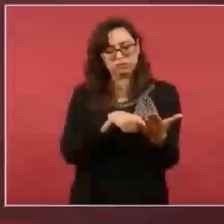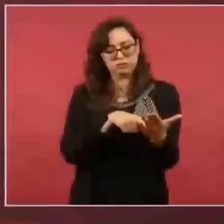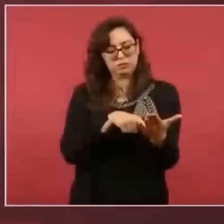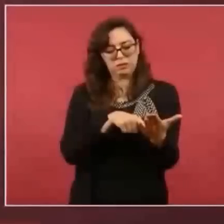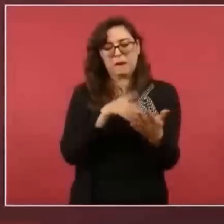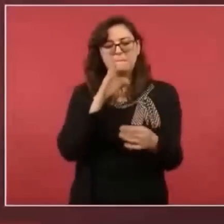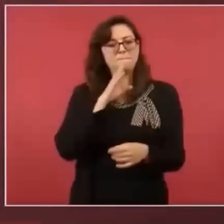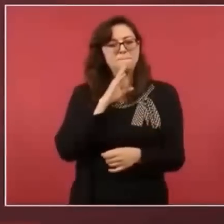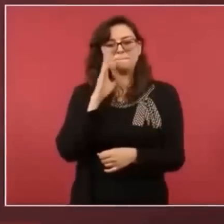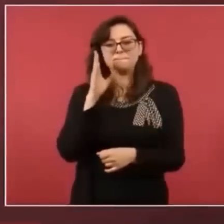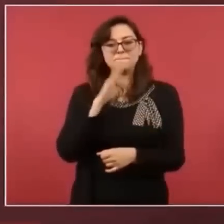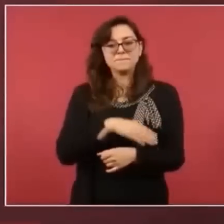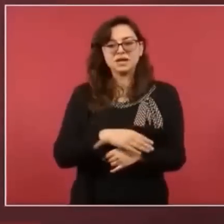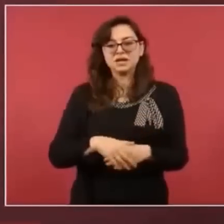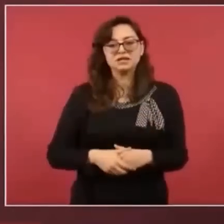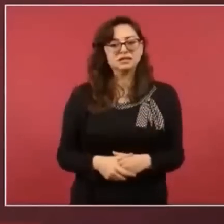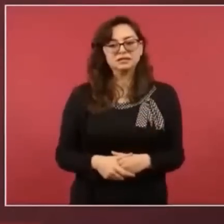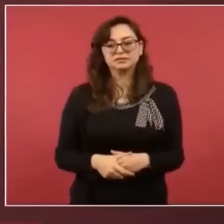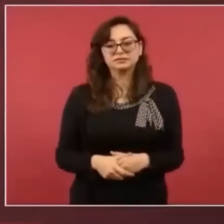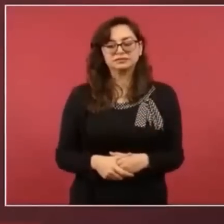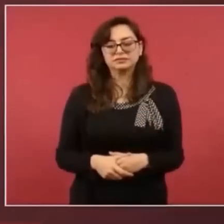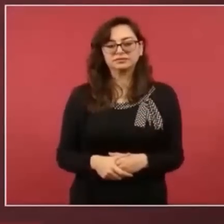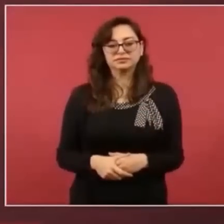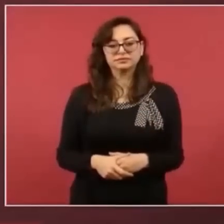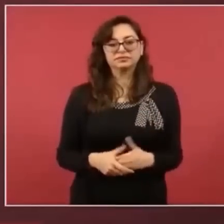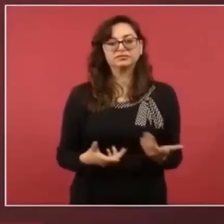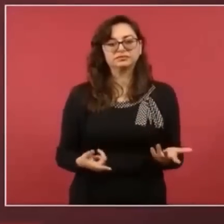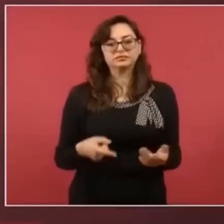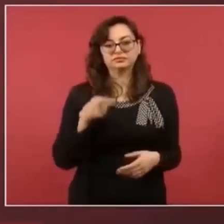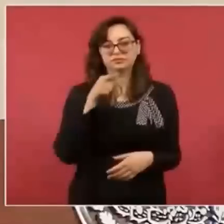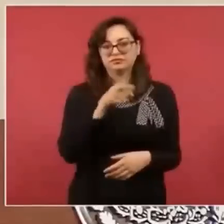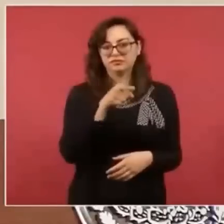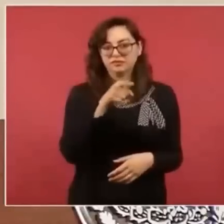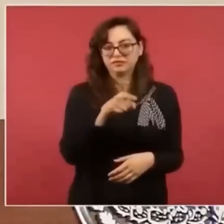hice, ordené